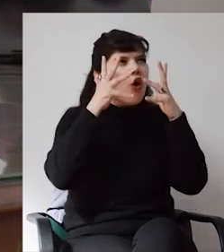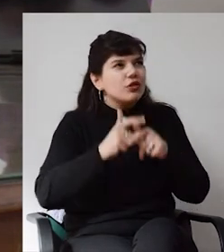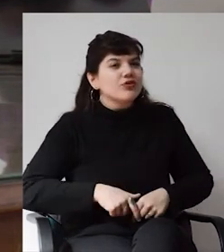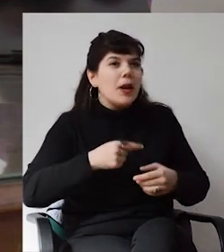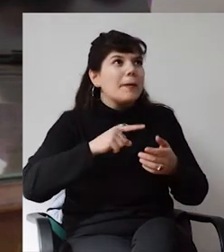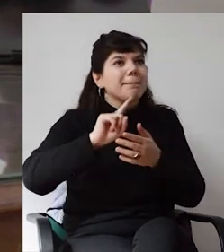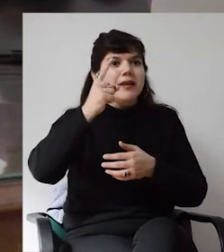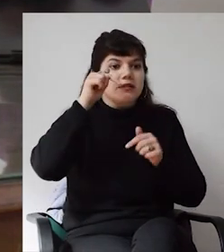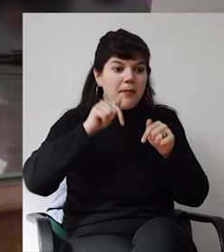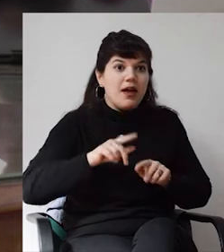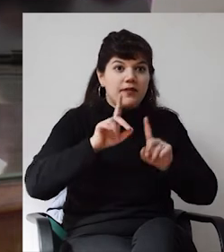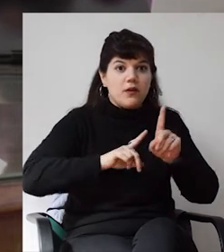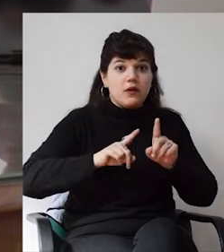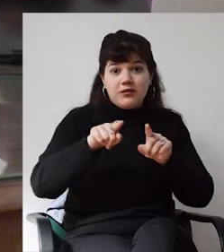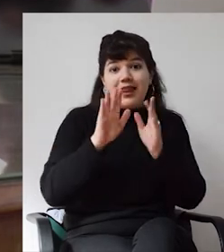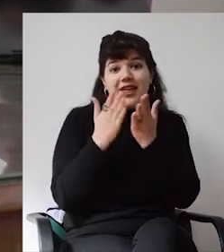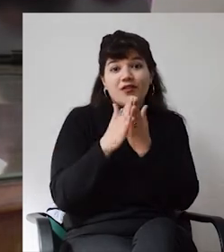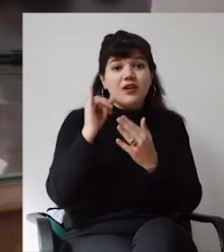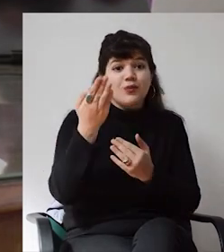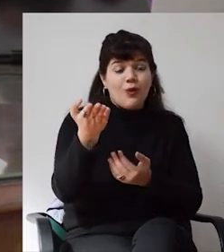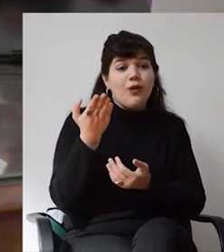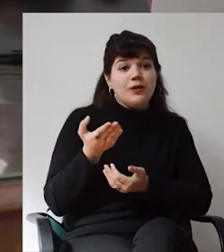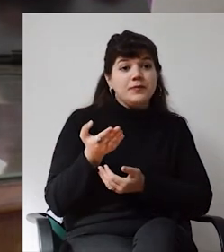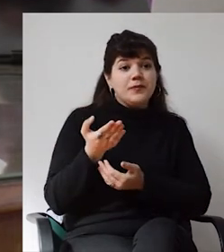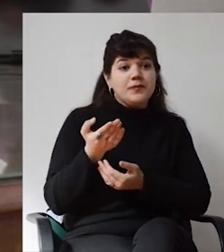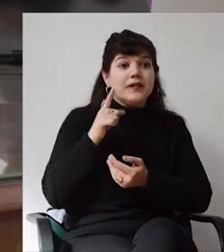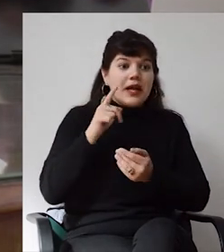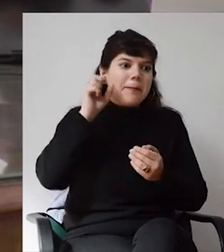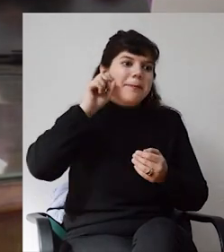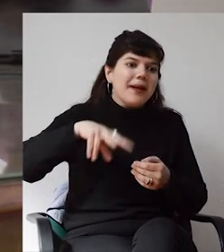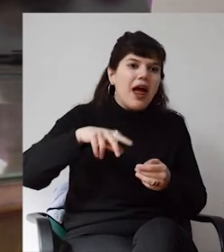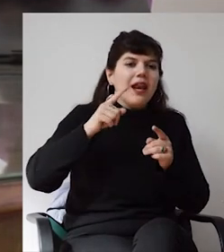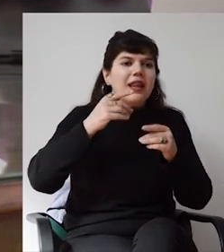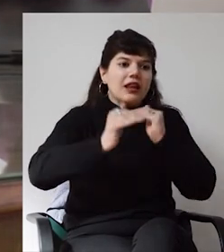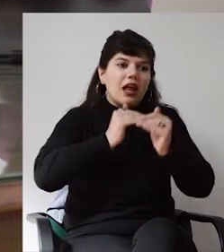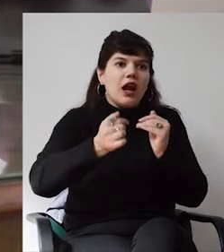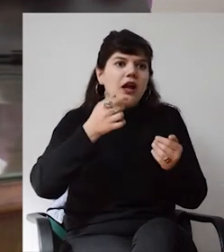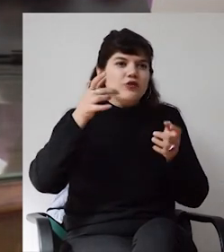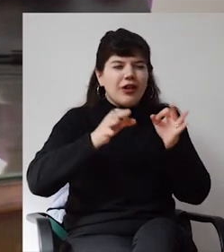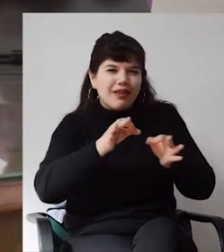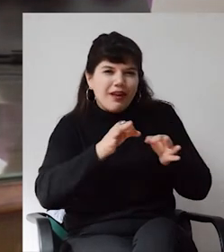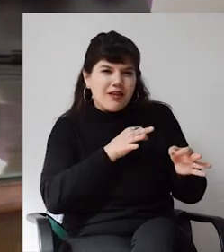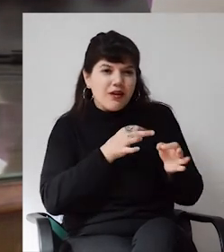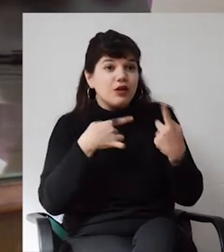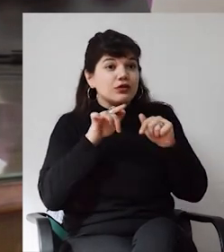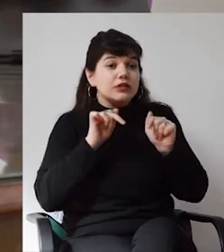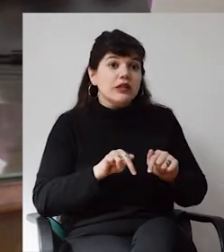central, igualmente, de la universidad, hoy por hoy, es ese libro azul. Es el plan de desarrollo estratégico.